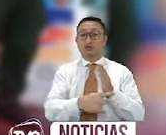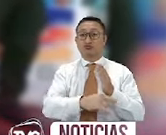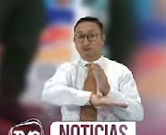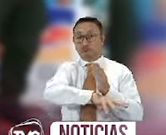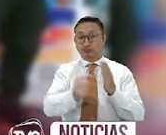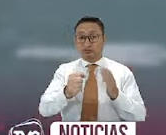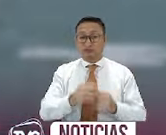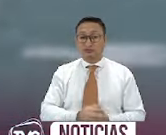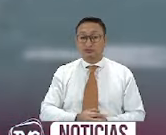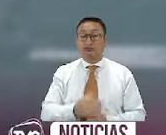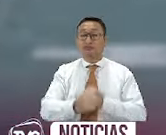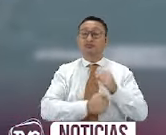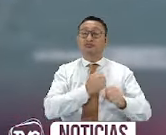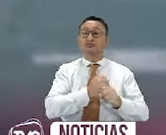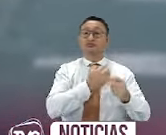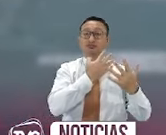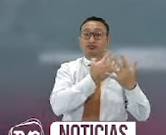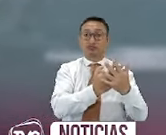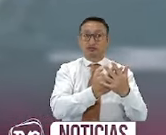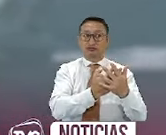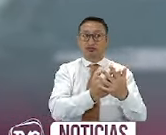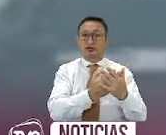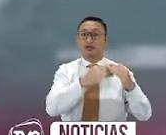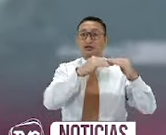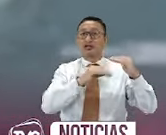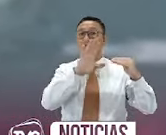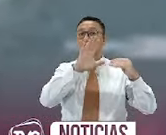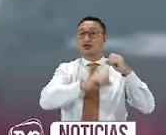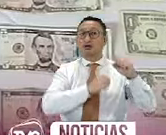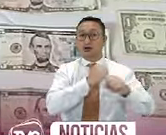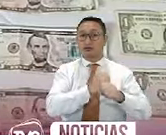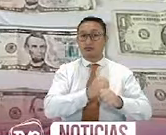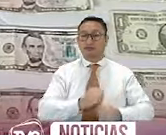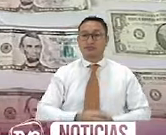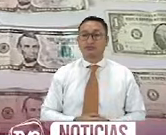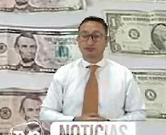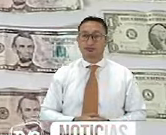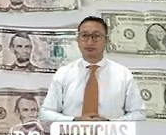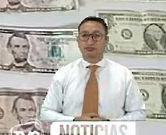pena privativa de libertad sea menor a 5 años. Informó Mauricio Sánchez.